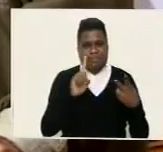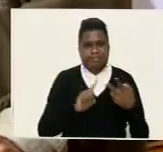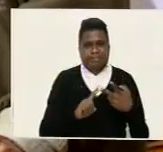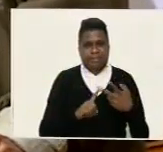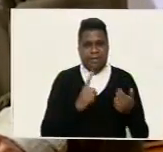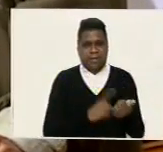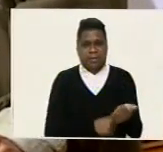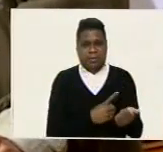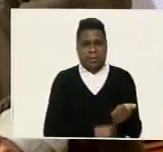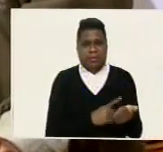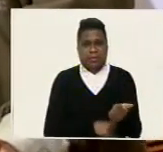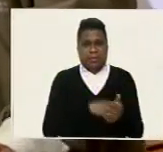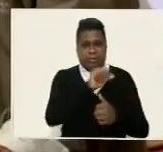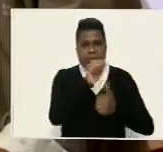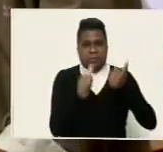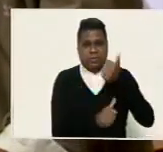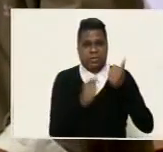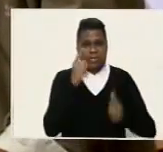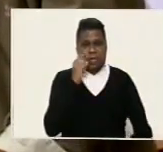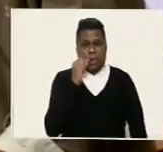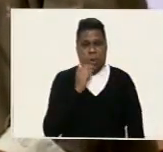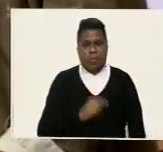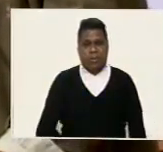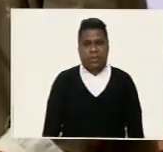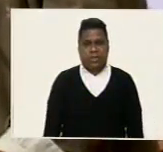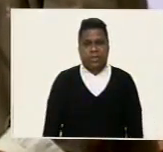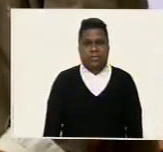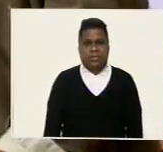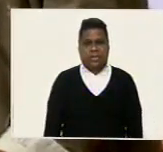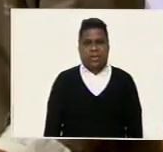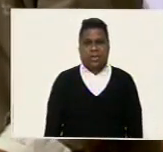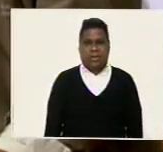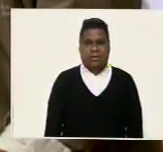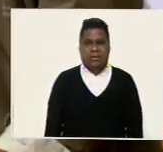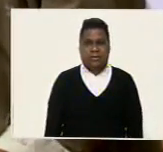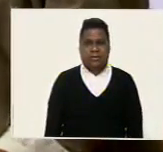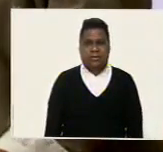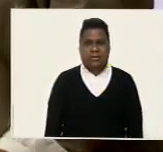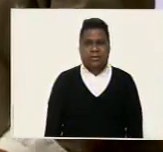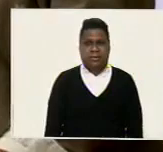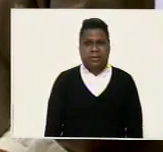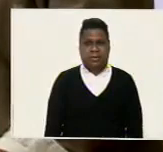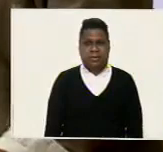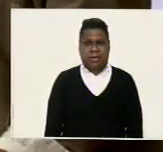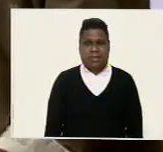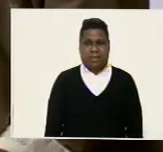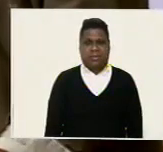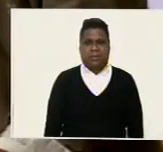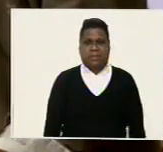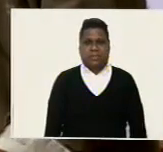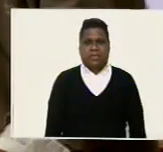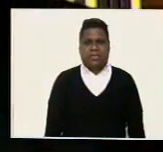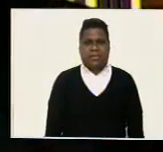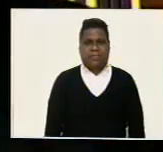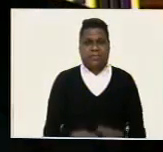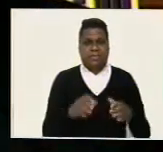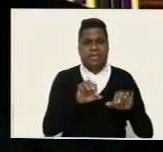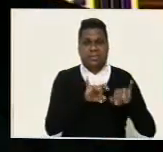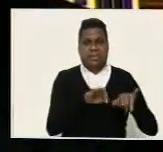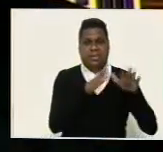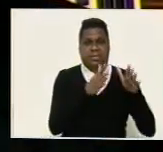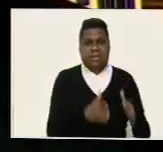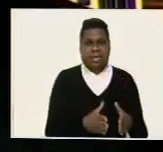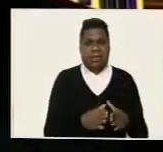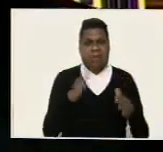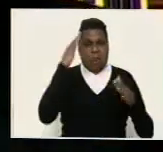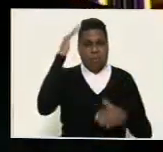hermano vicepresidente, segundo vicepresidente, a nuestros hermanos secretarios y subsecretaria. Un